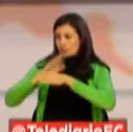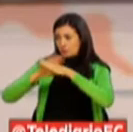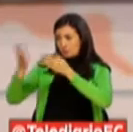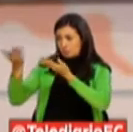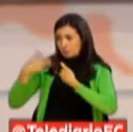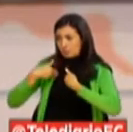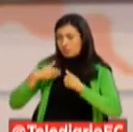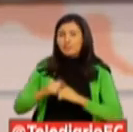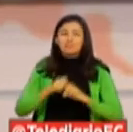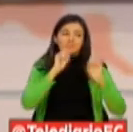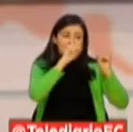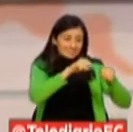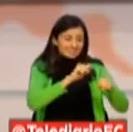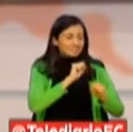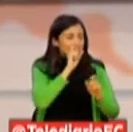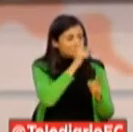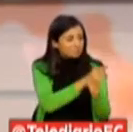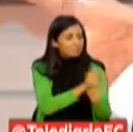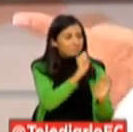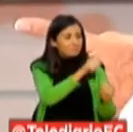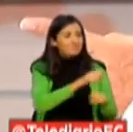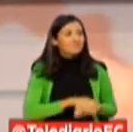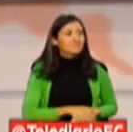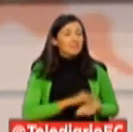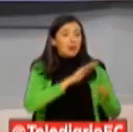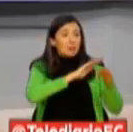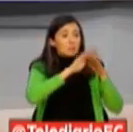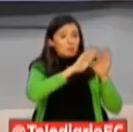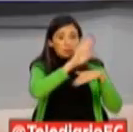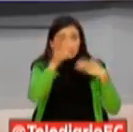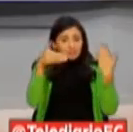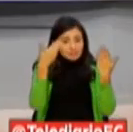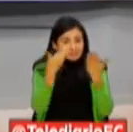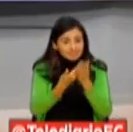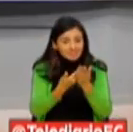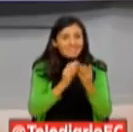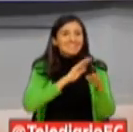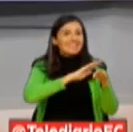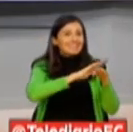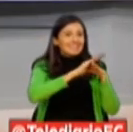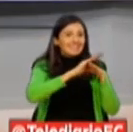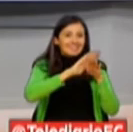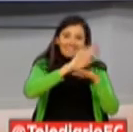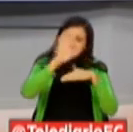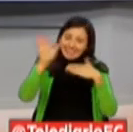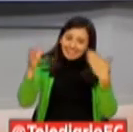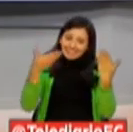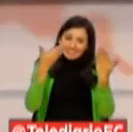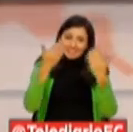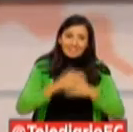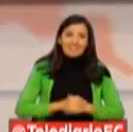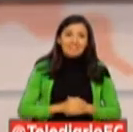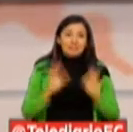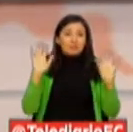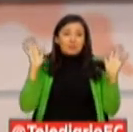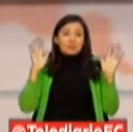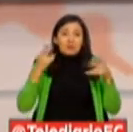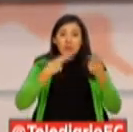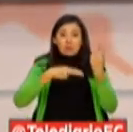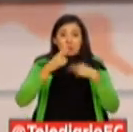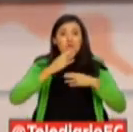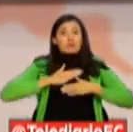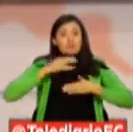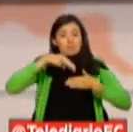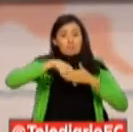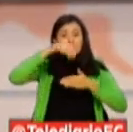por supuesto. ¿Podemos invitar a todos los televidentes? A todos, sí, porque yo no tengo el negocio, pero mi